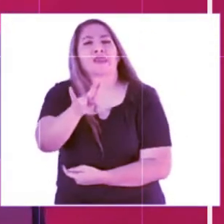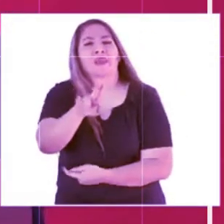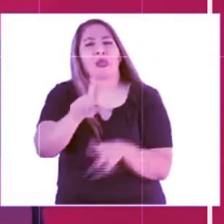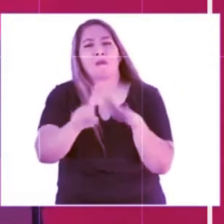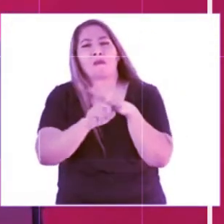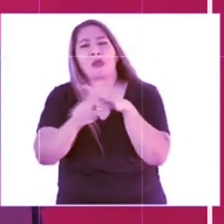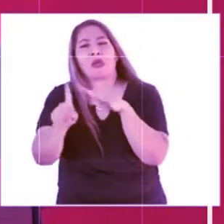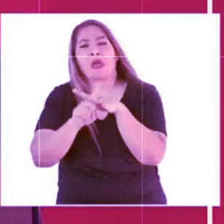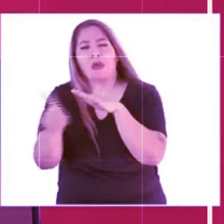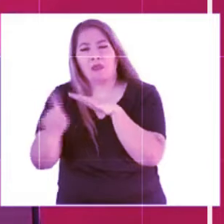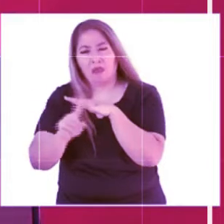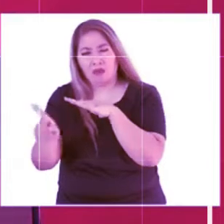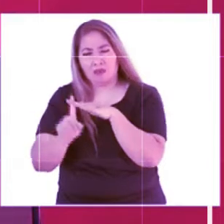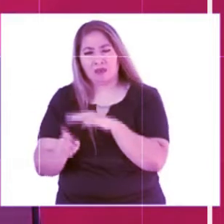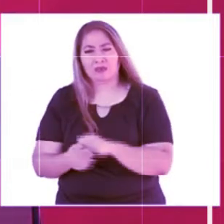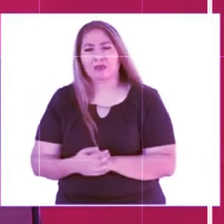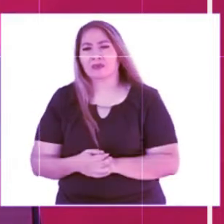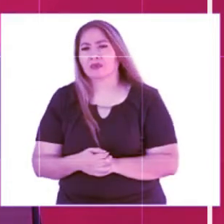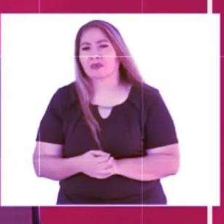antimigrantes.